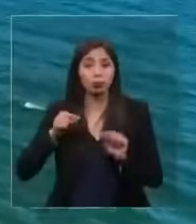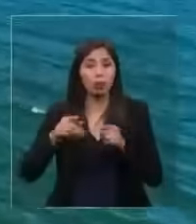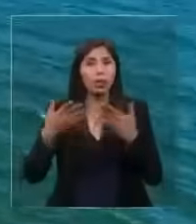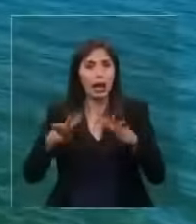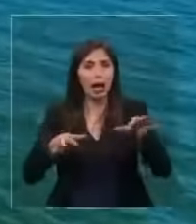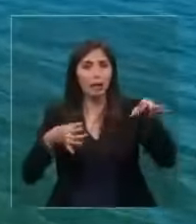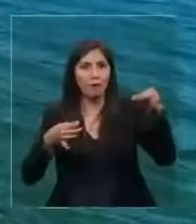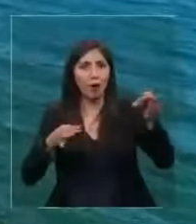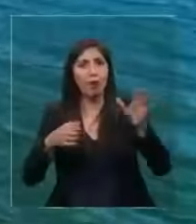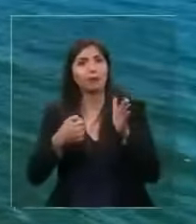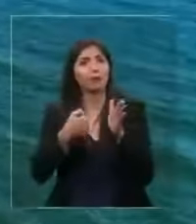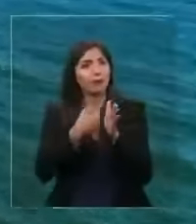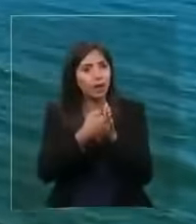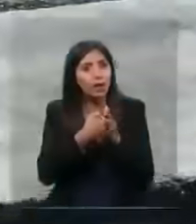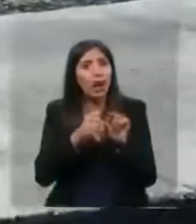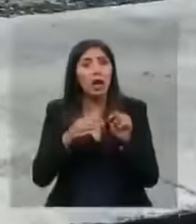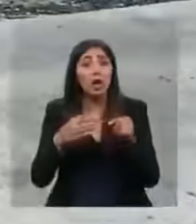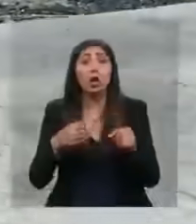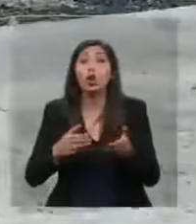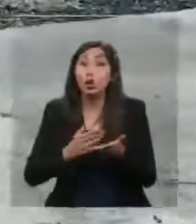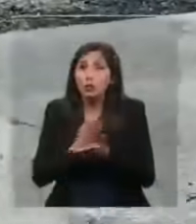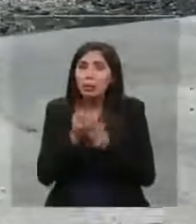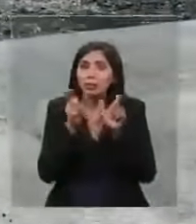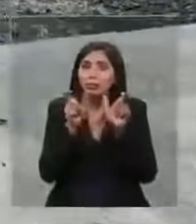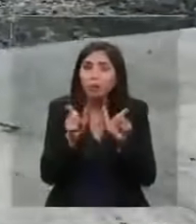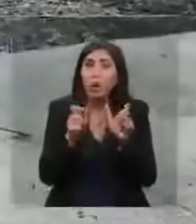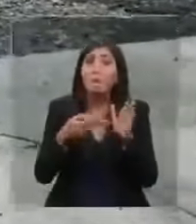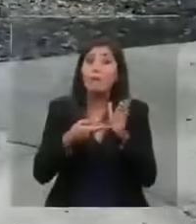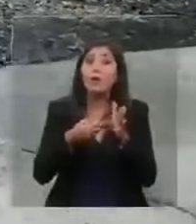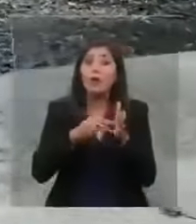el informe final y así comenzar a fiscalizar en un problema